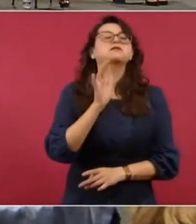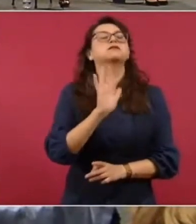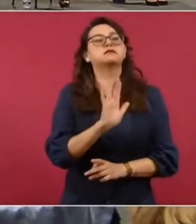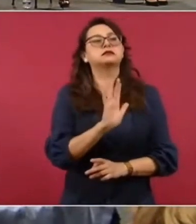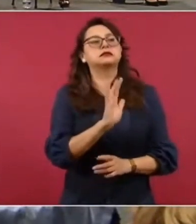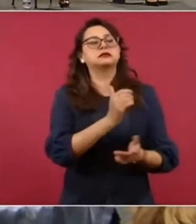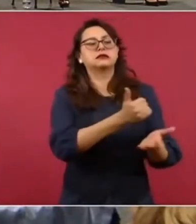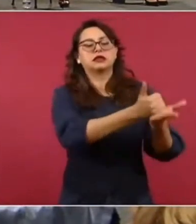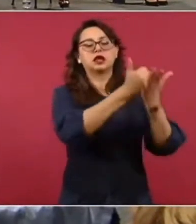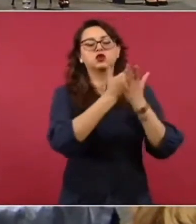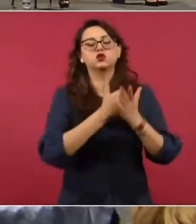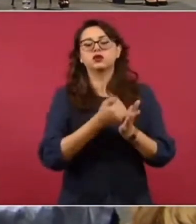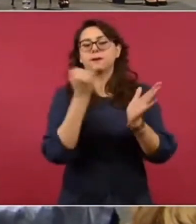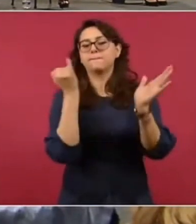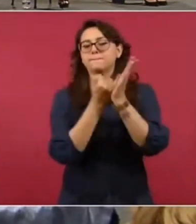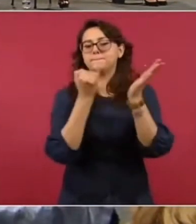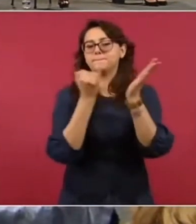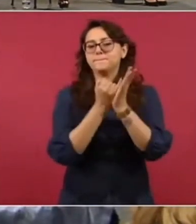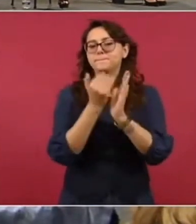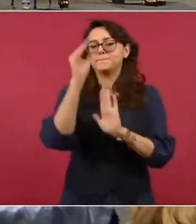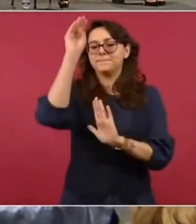Ellos van a ayudarnos en eso.